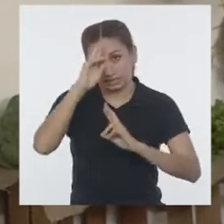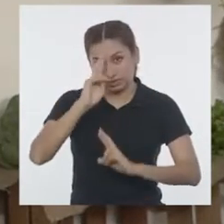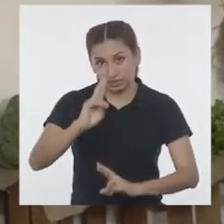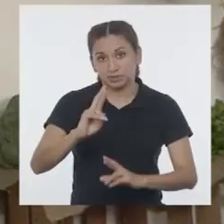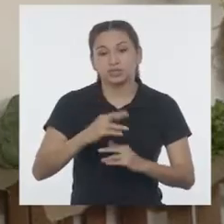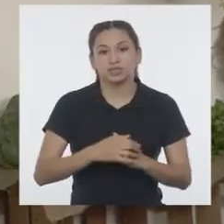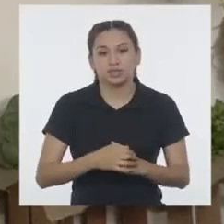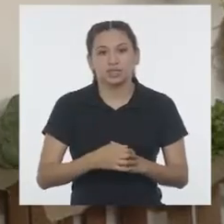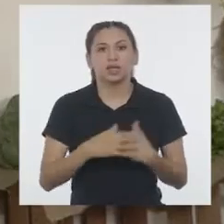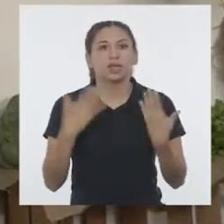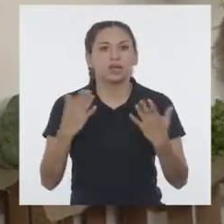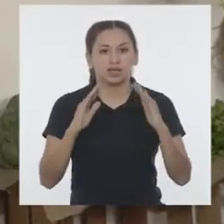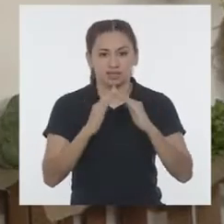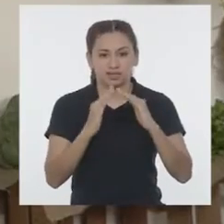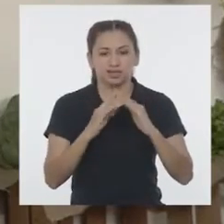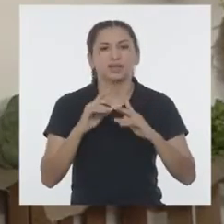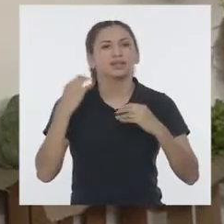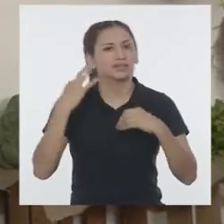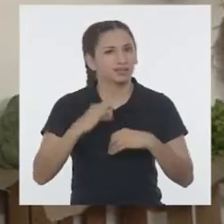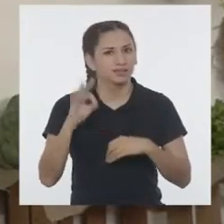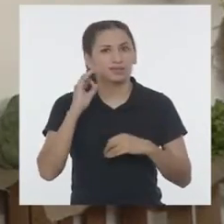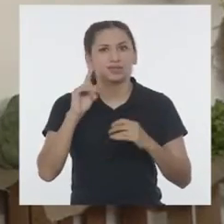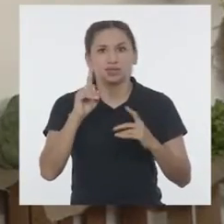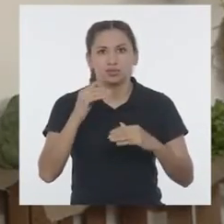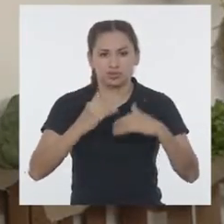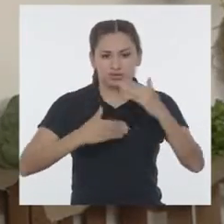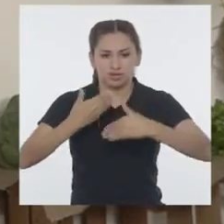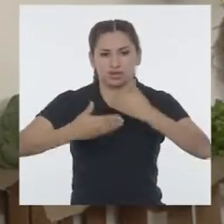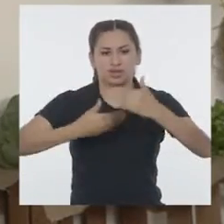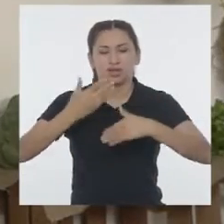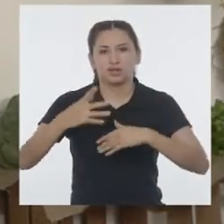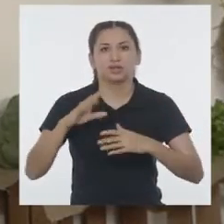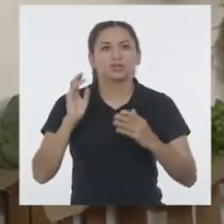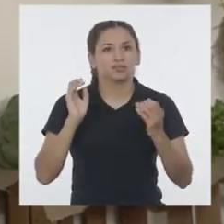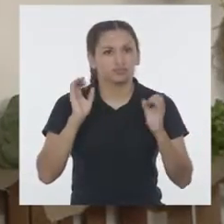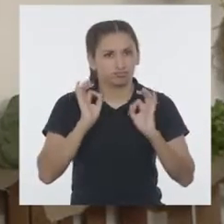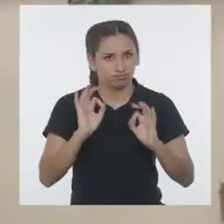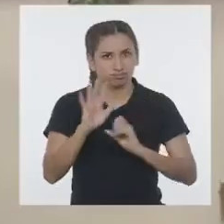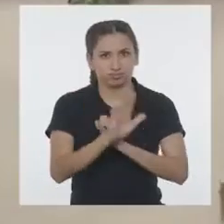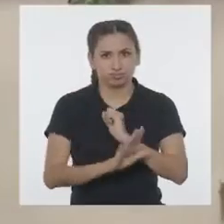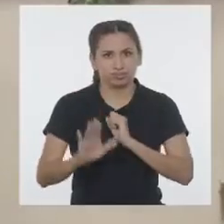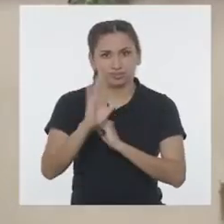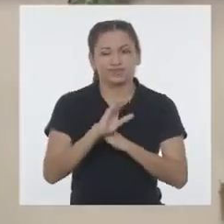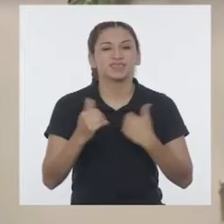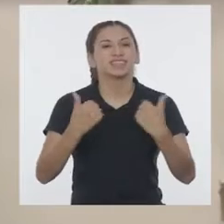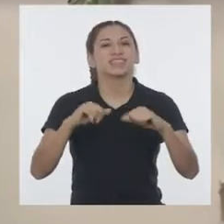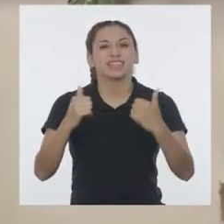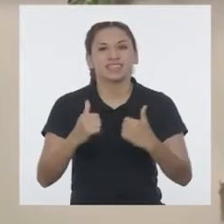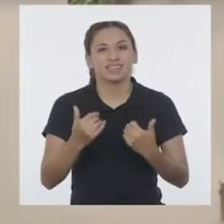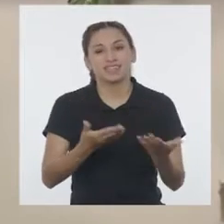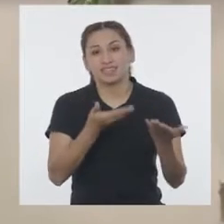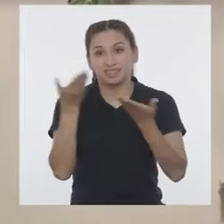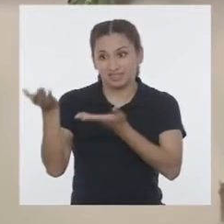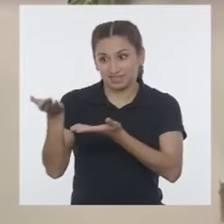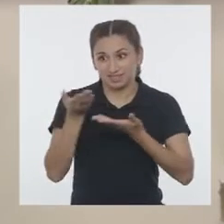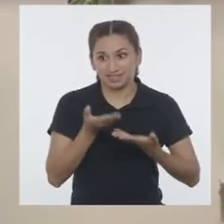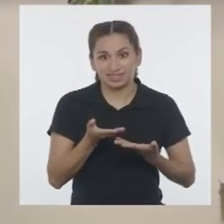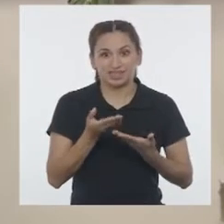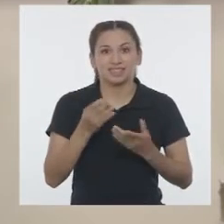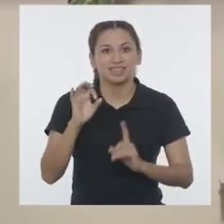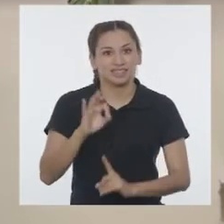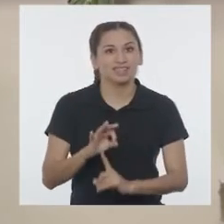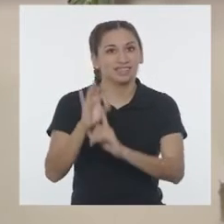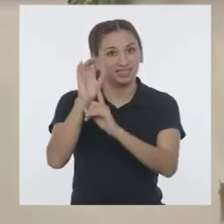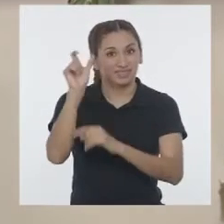tener en cuenta para que el hogar siempre sea un entorno seguro. ¿Qué les parece si le damos pase